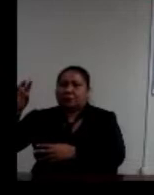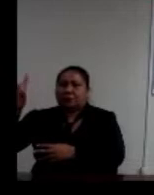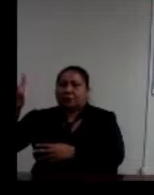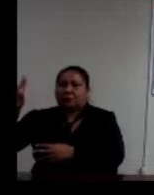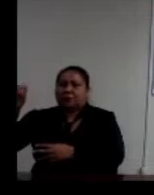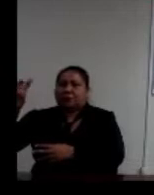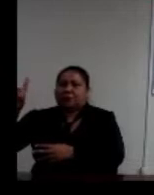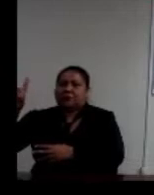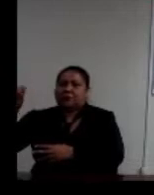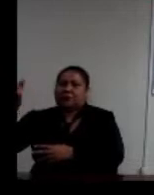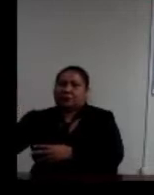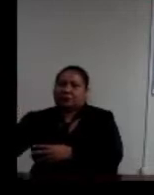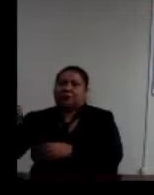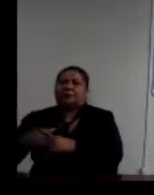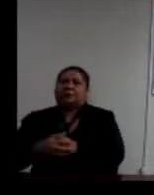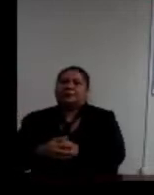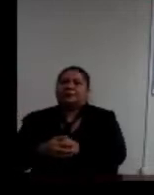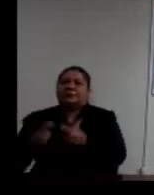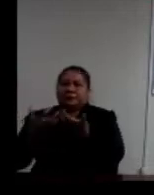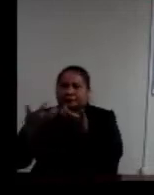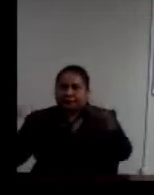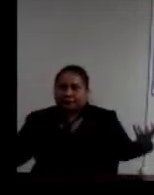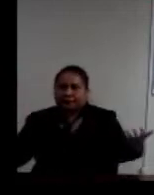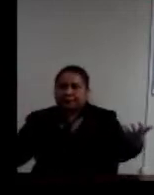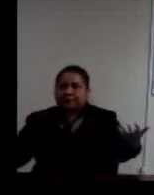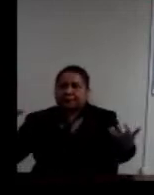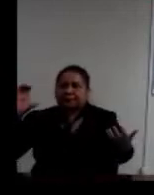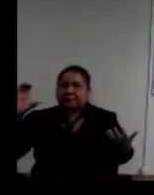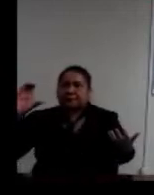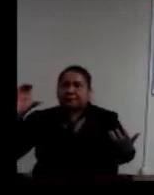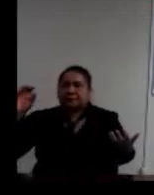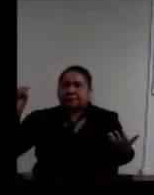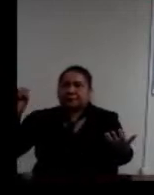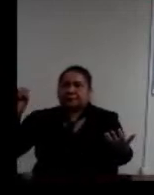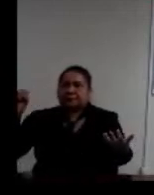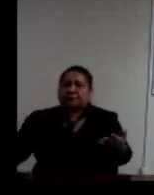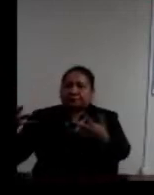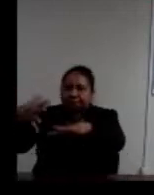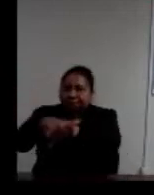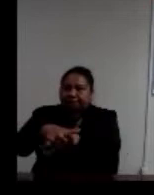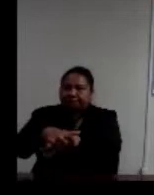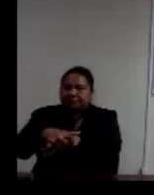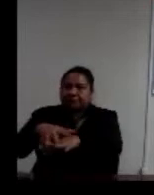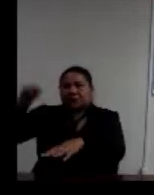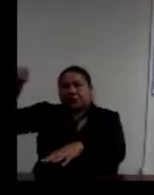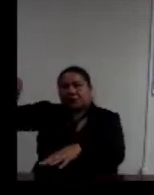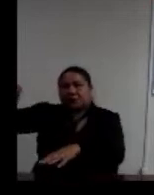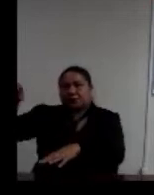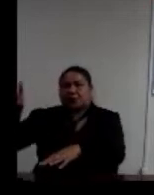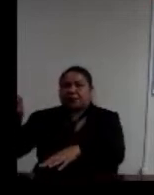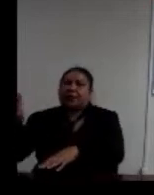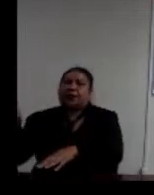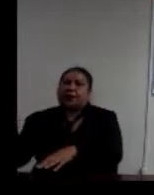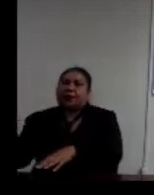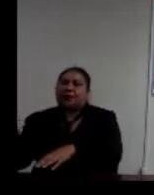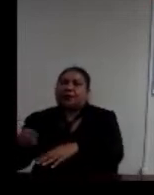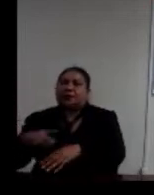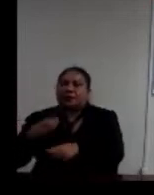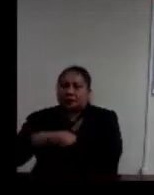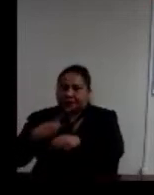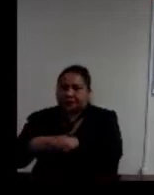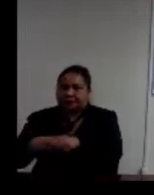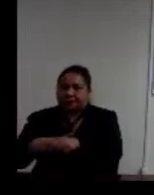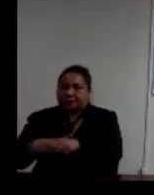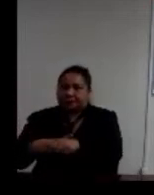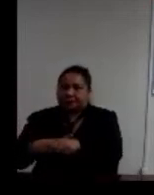¿Sí? Comorbilidad, separamos la palabra. Co significa agregado. Morbilidad significa enfermedad que